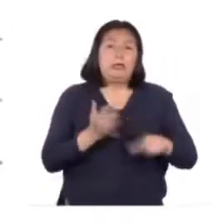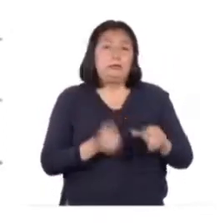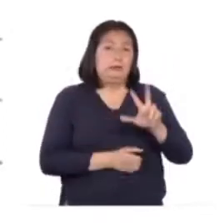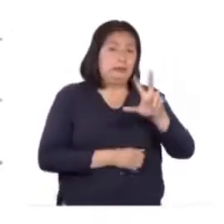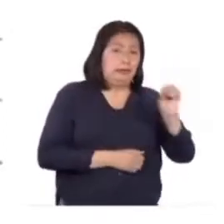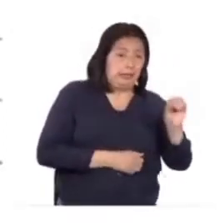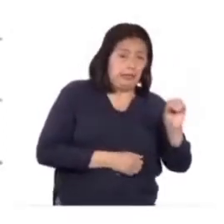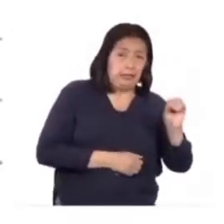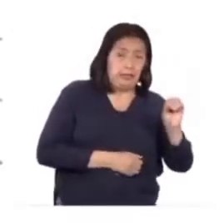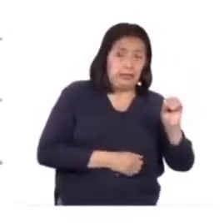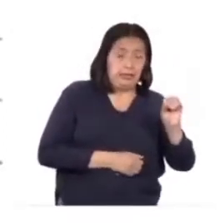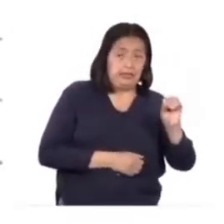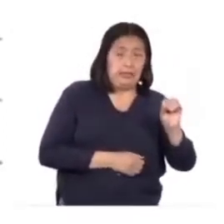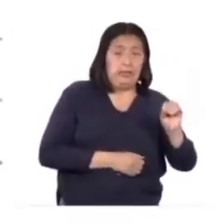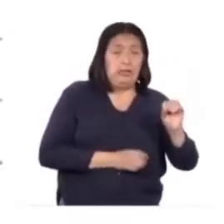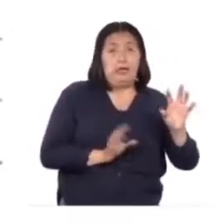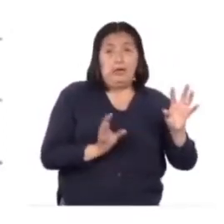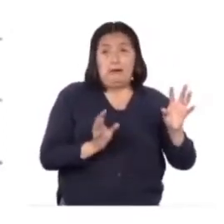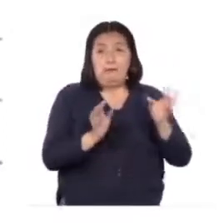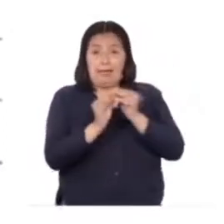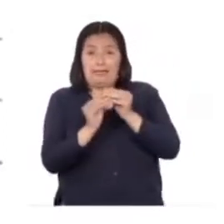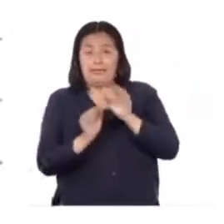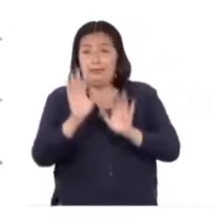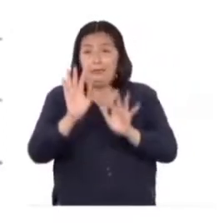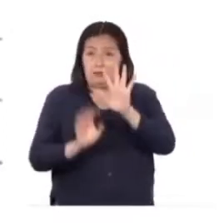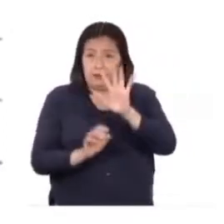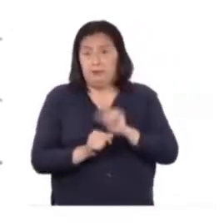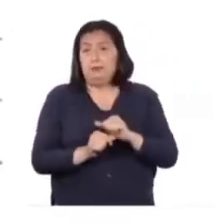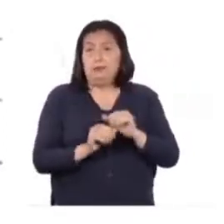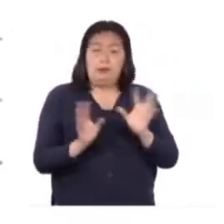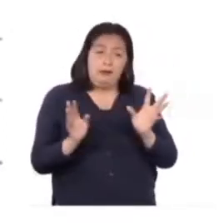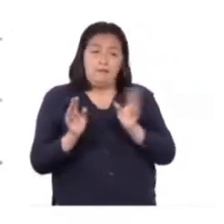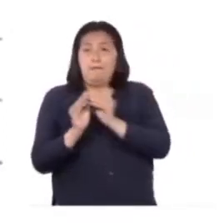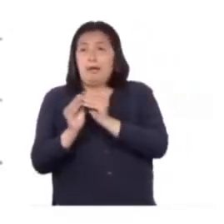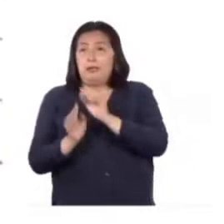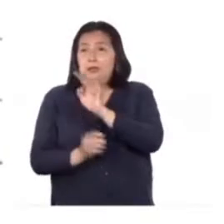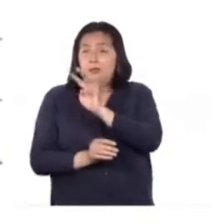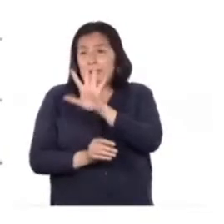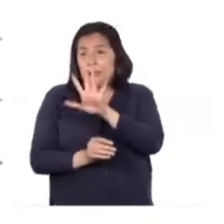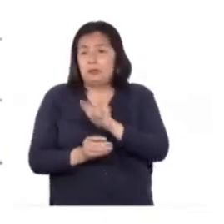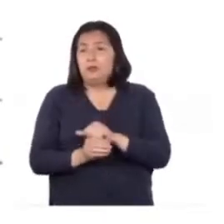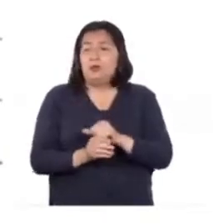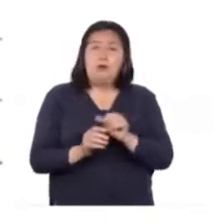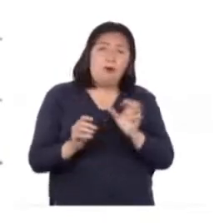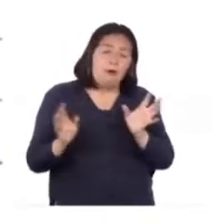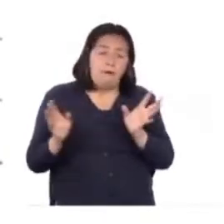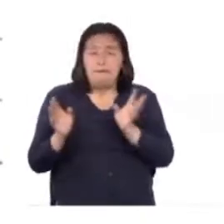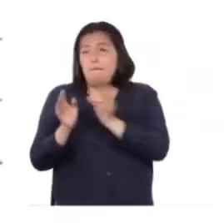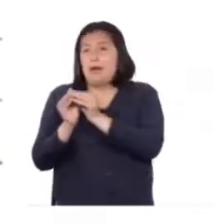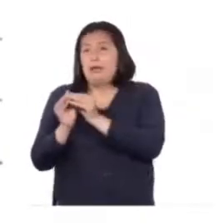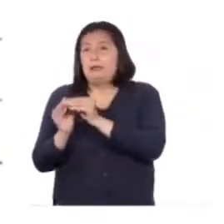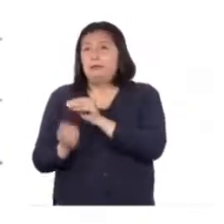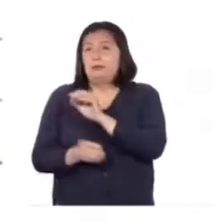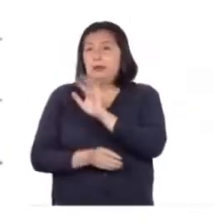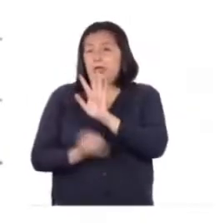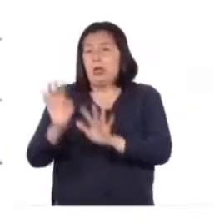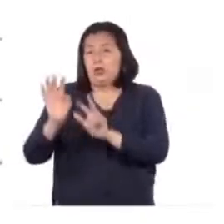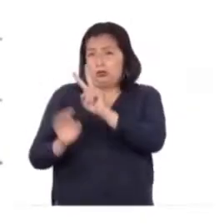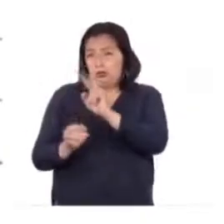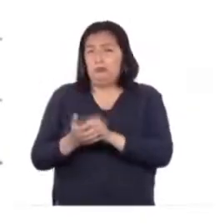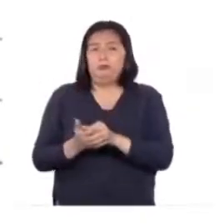30 más 15 más 45 más